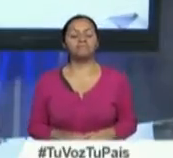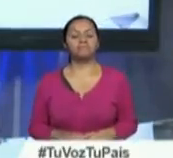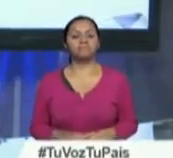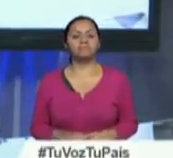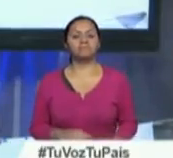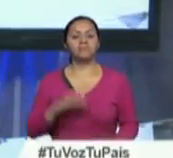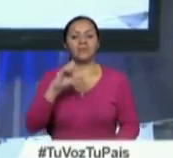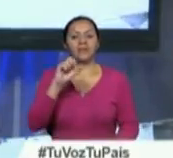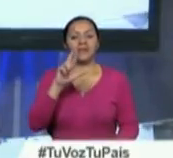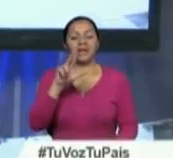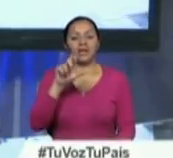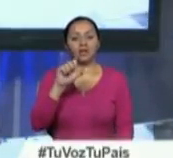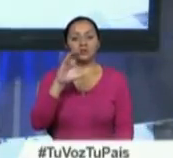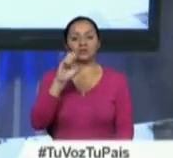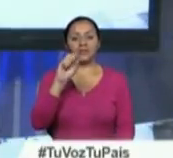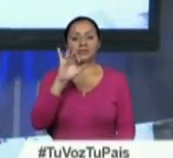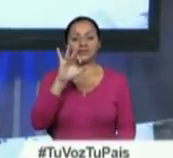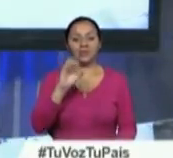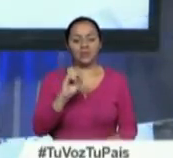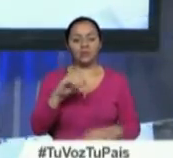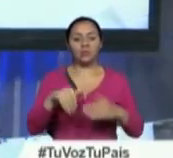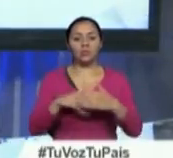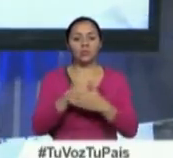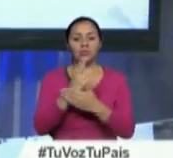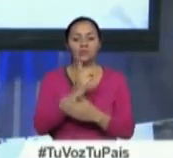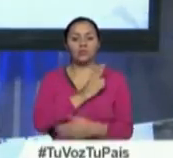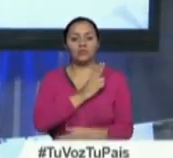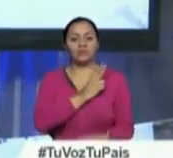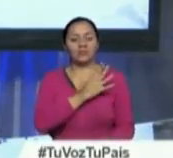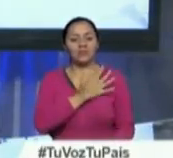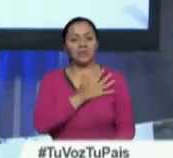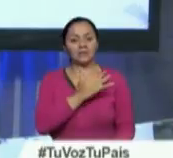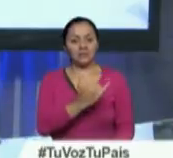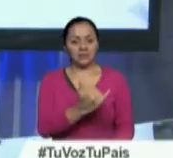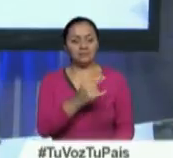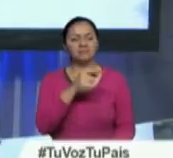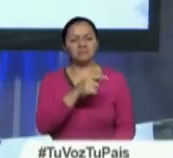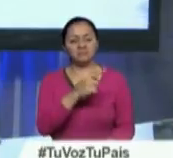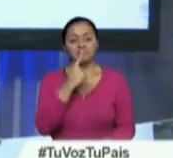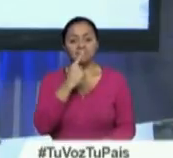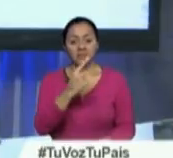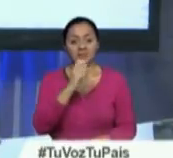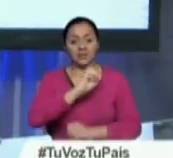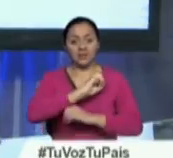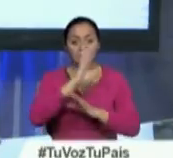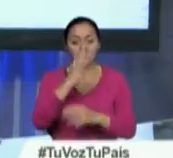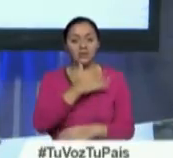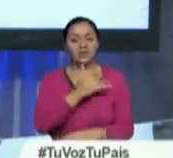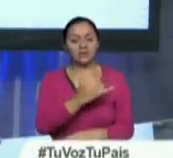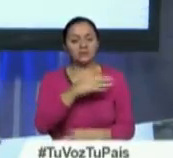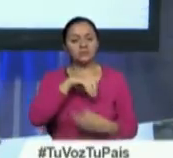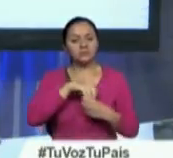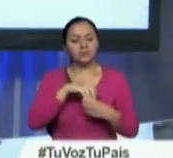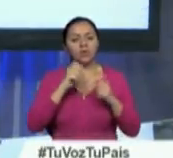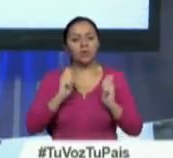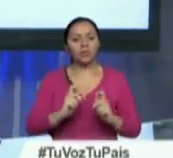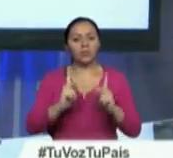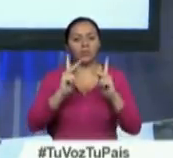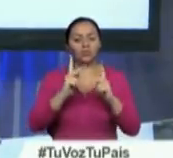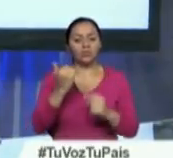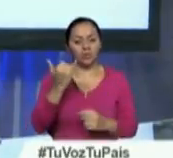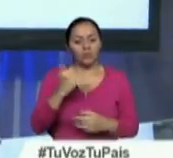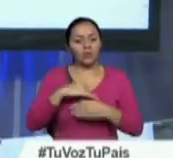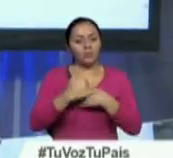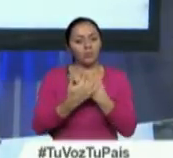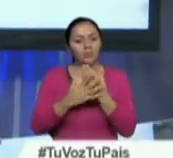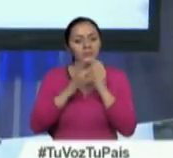Carlos Castillo, el nuevo rector de la Universidad Emblemática Yachaytec, manifestó que la Ciudad del Conocimiento es una oportunidad única para